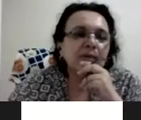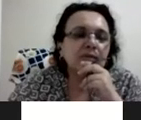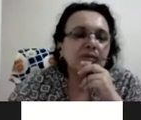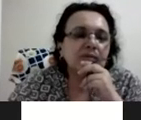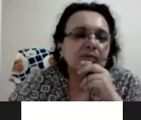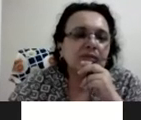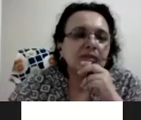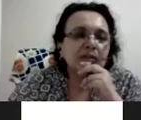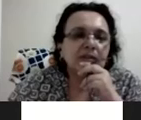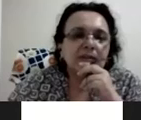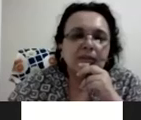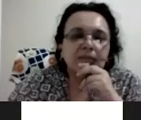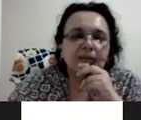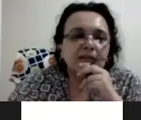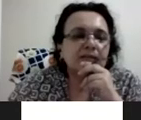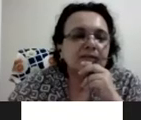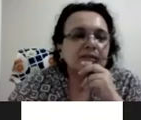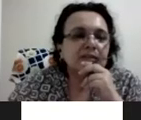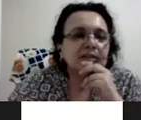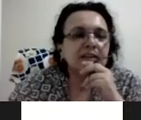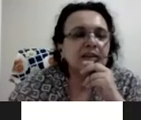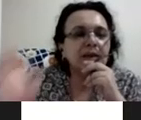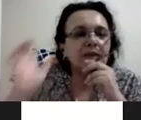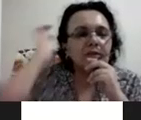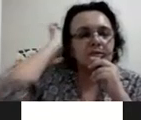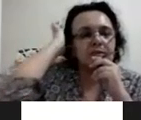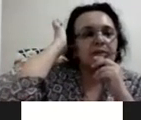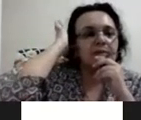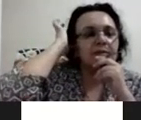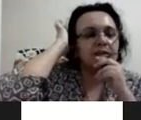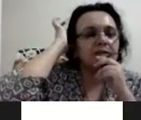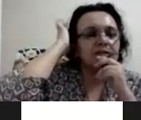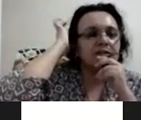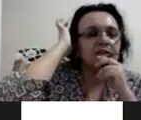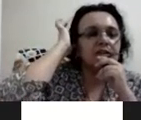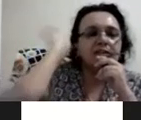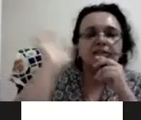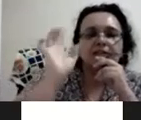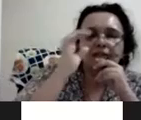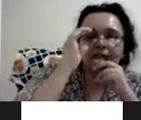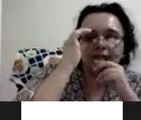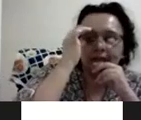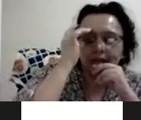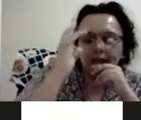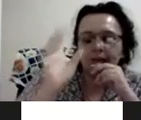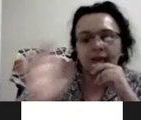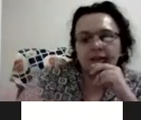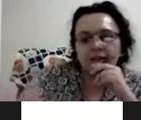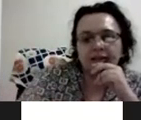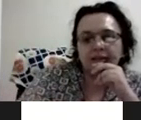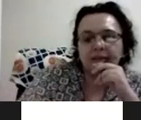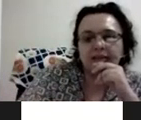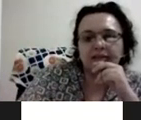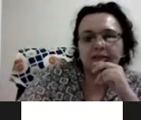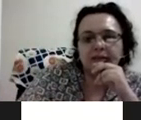el módulo, ¿verdad? Sin embargo, como son las mismas 5 secciones, o sea, igual